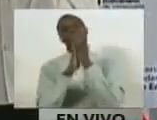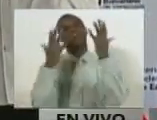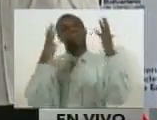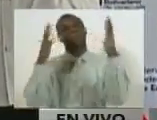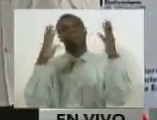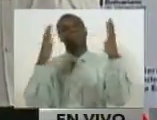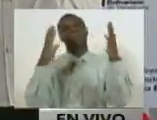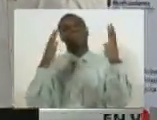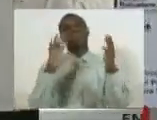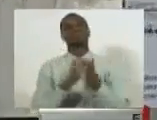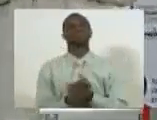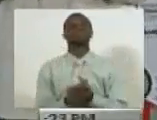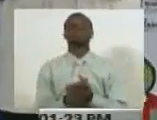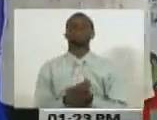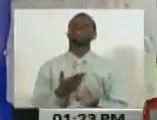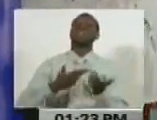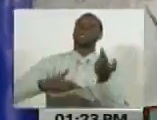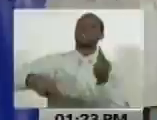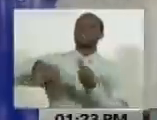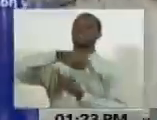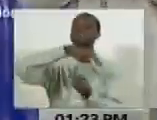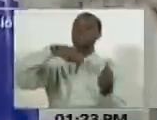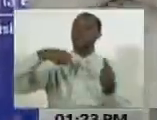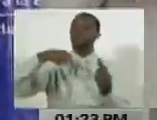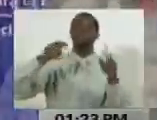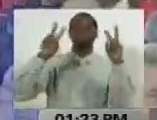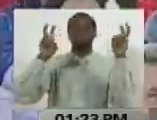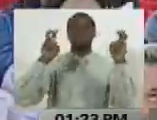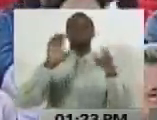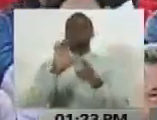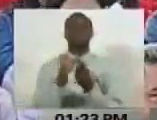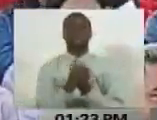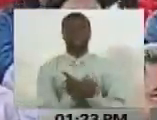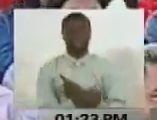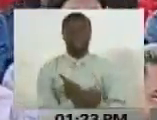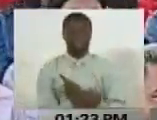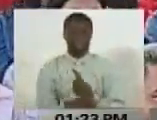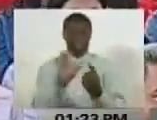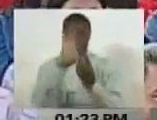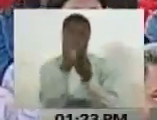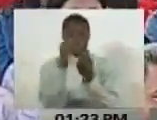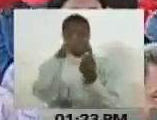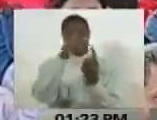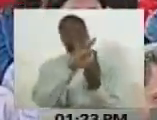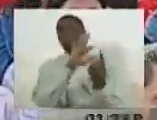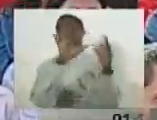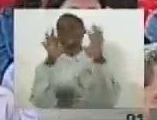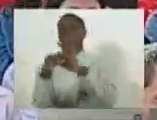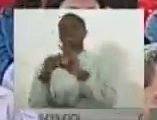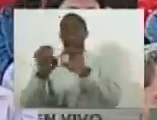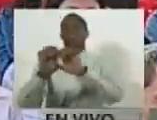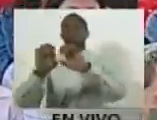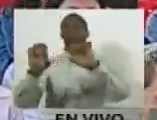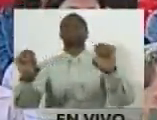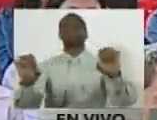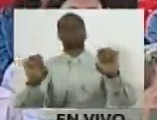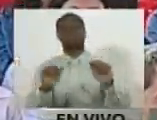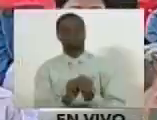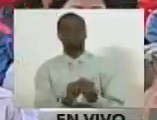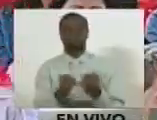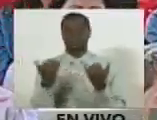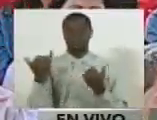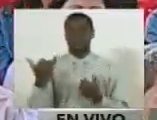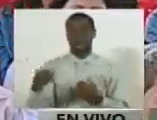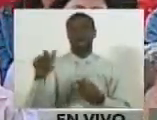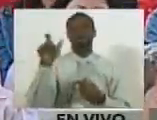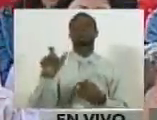Sigue adelante. Que Dios le brinde salud. Revolución es cultura. Cultura es educación. Tenemos la presencia también acá